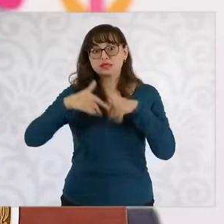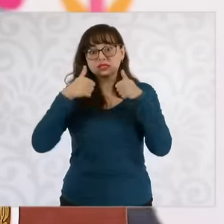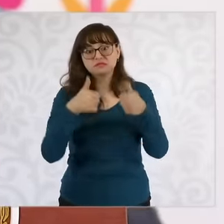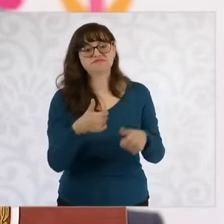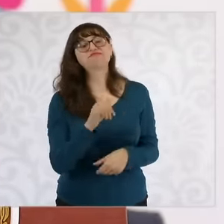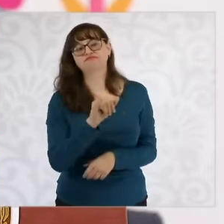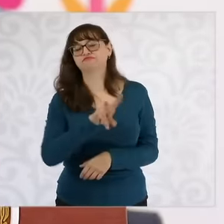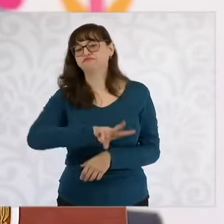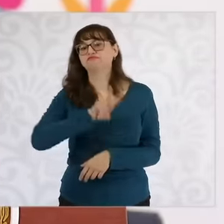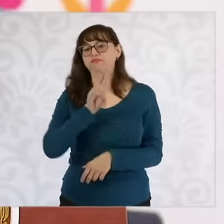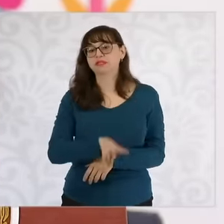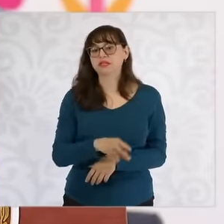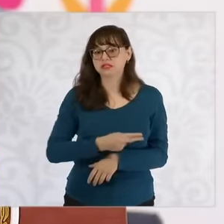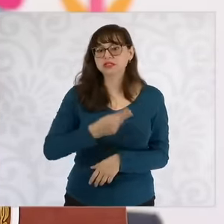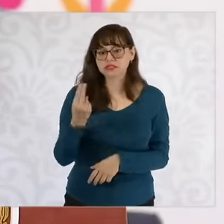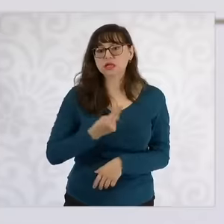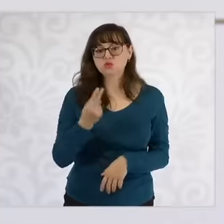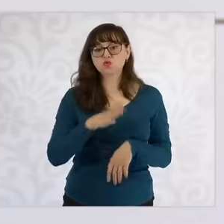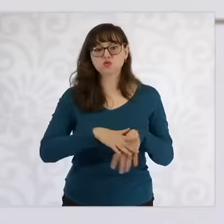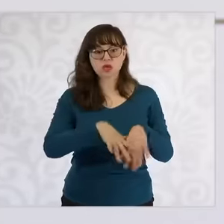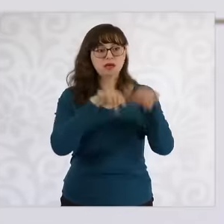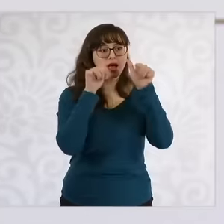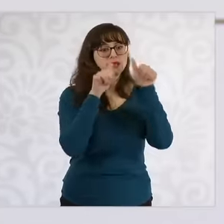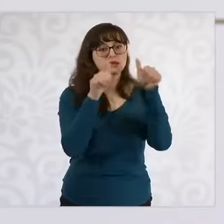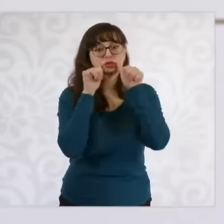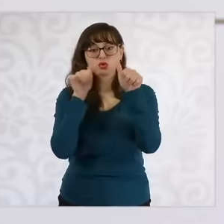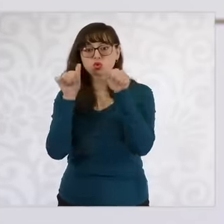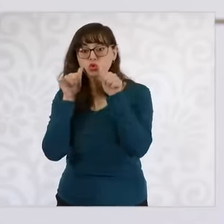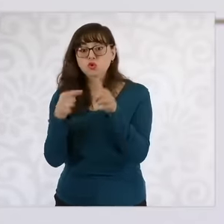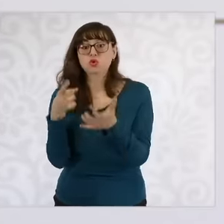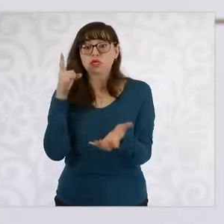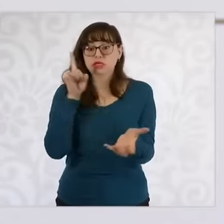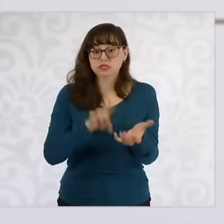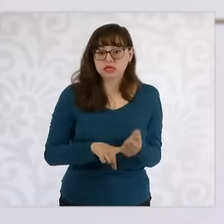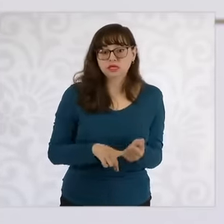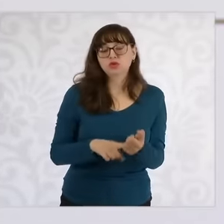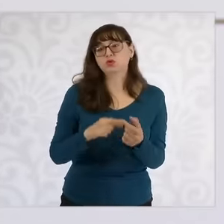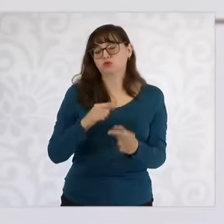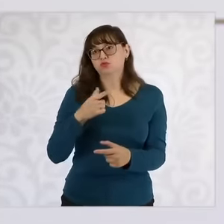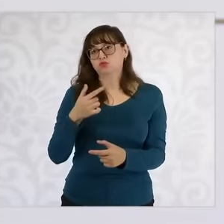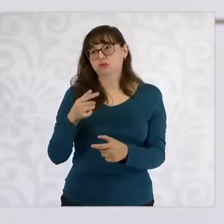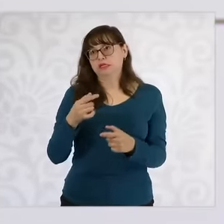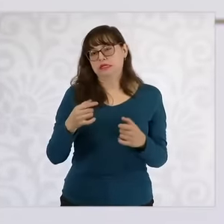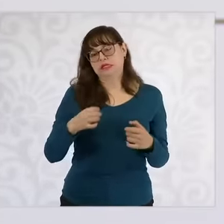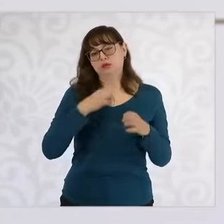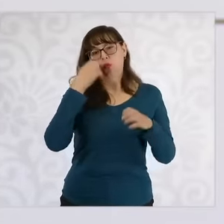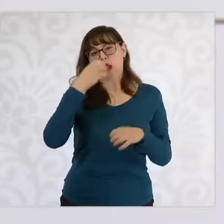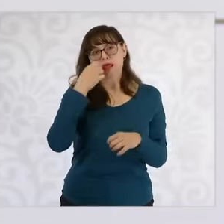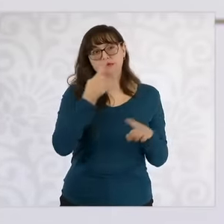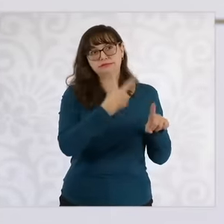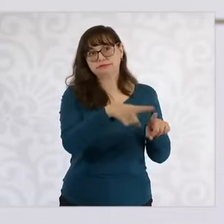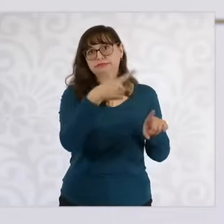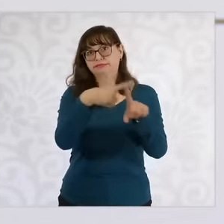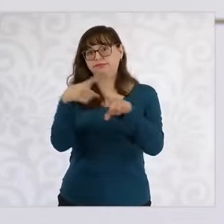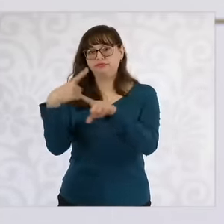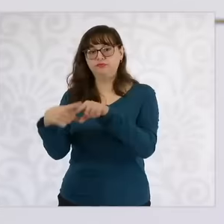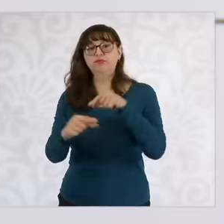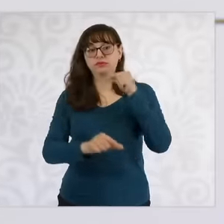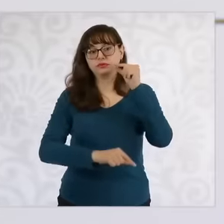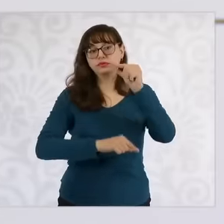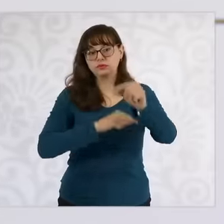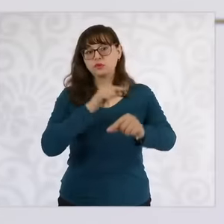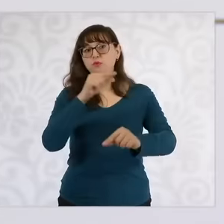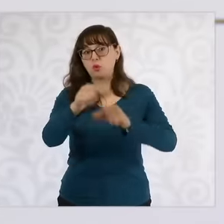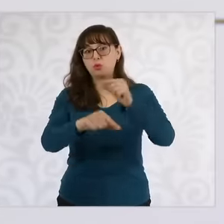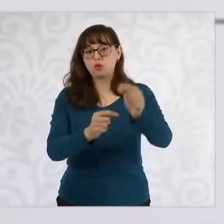y vamos a hacerlo tanto en sus instalaciones, va a ser paulatino, como a la mejora de las